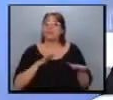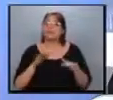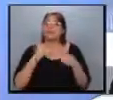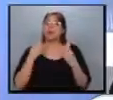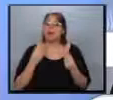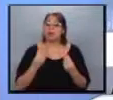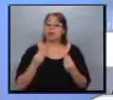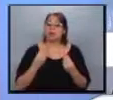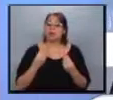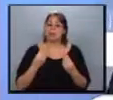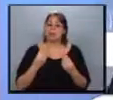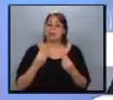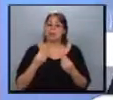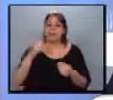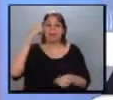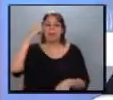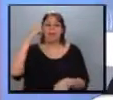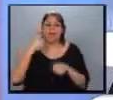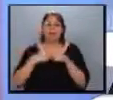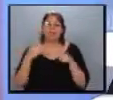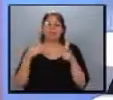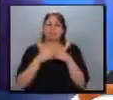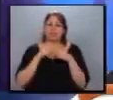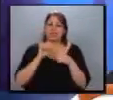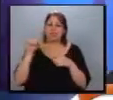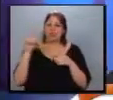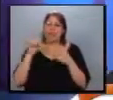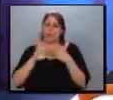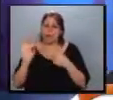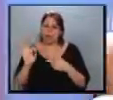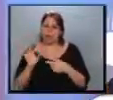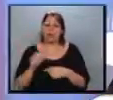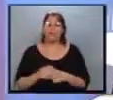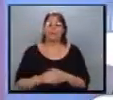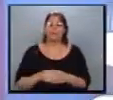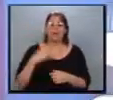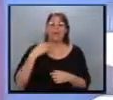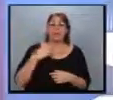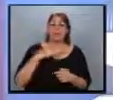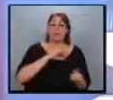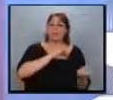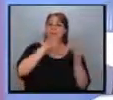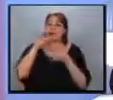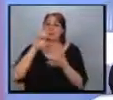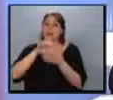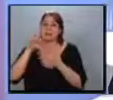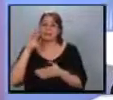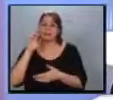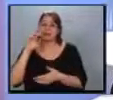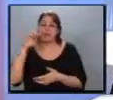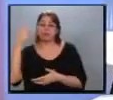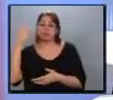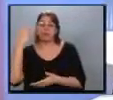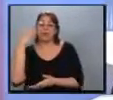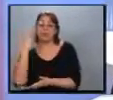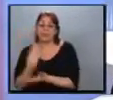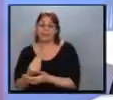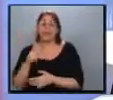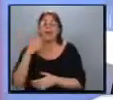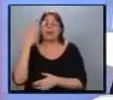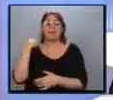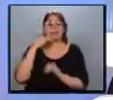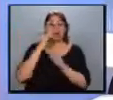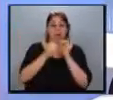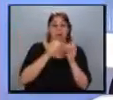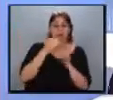pasando a los ex socios de su marido, por los cuales se tuvieron que ir a vivir afuera. En un momento contó que a ella le